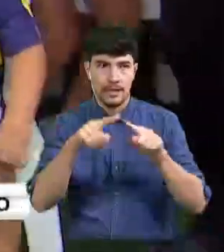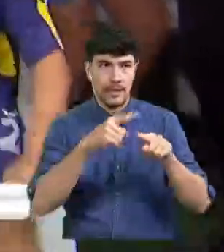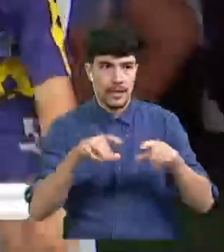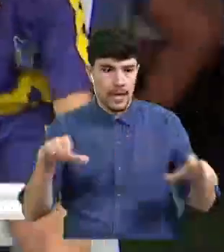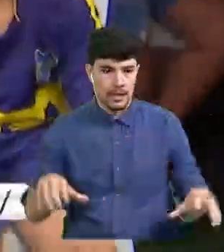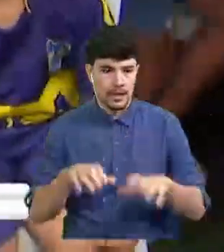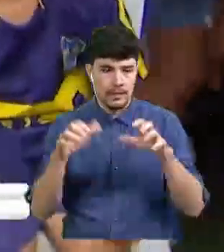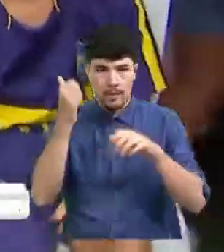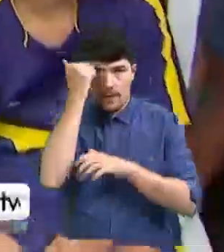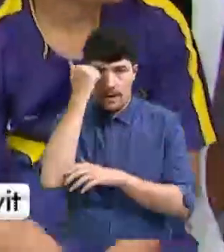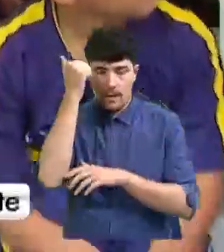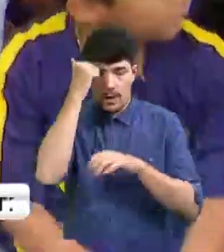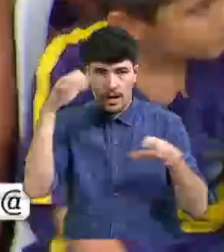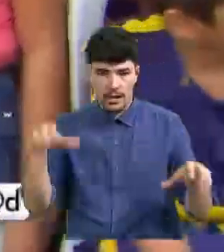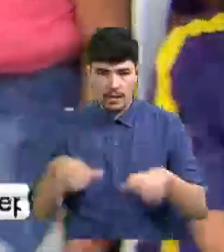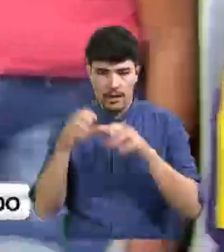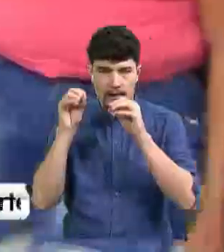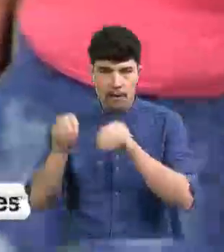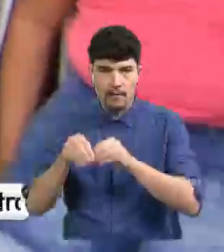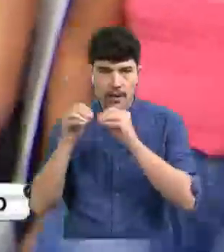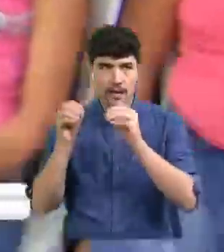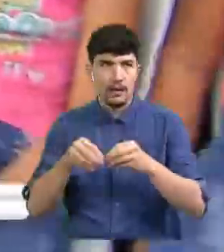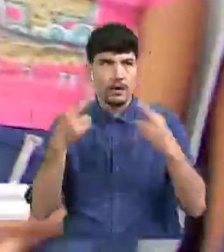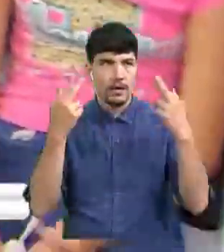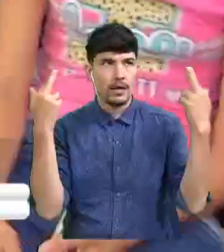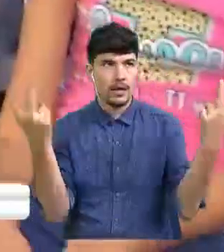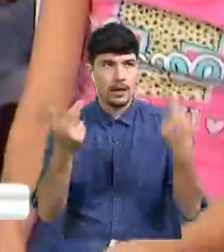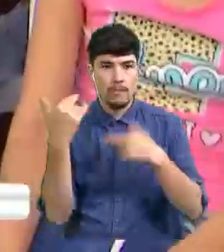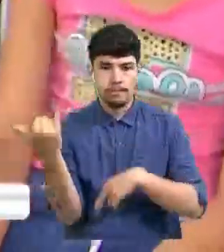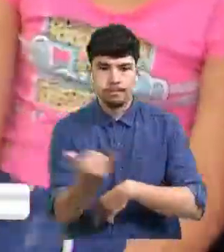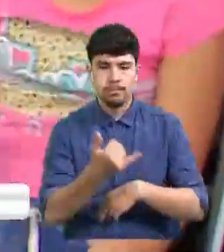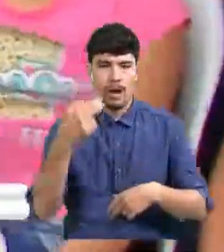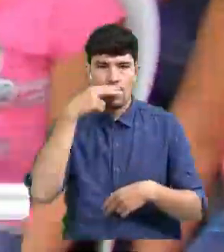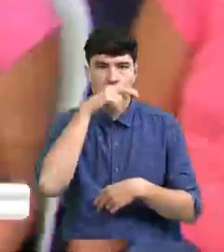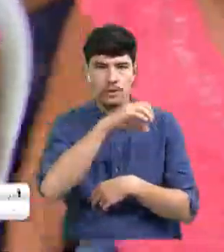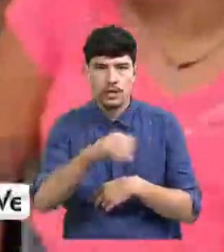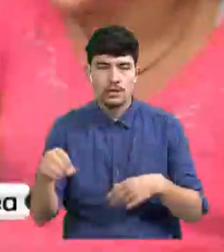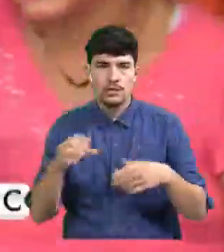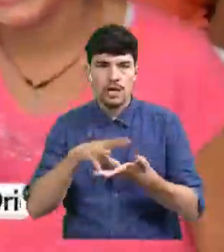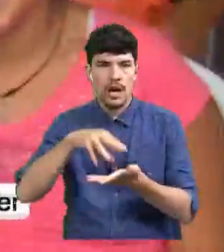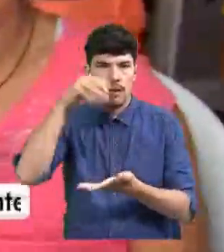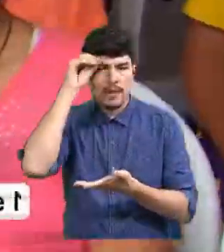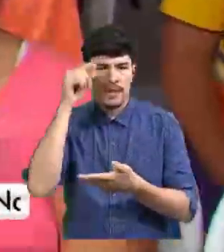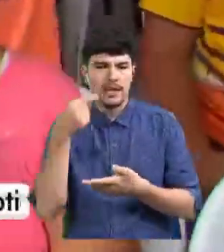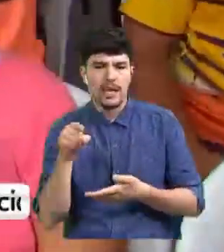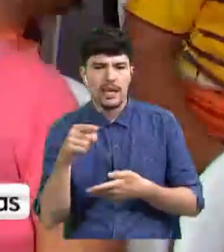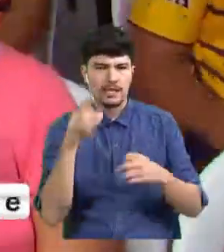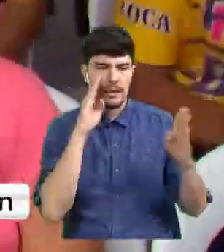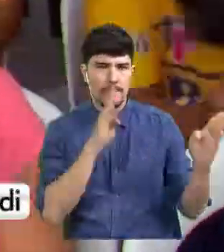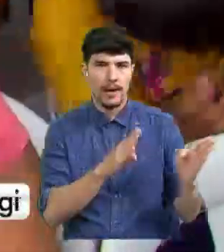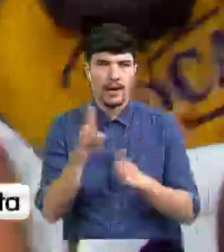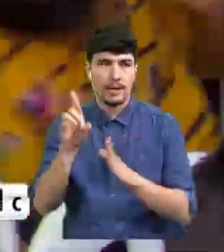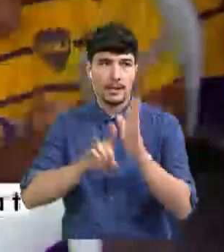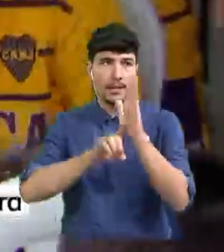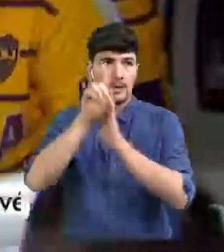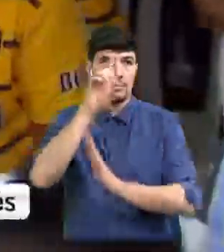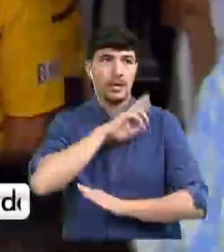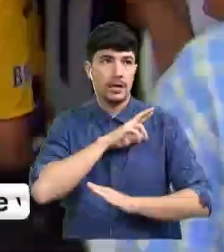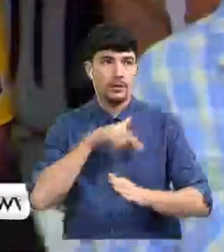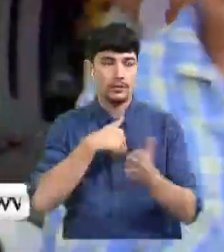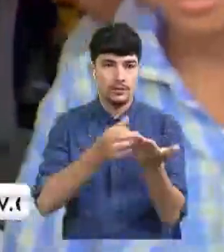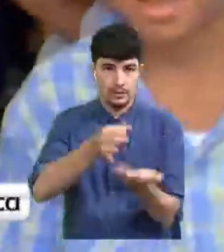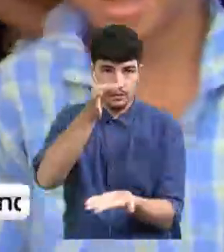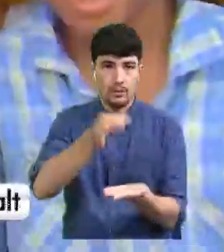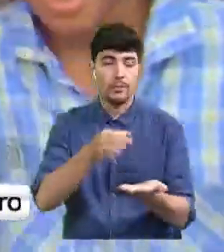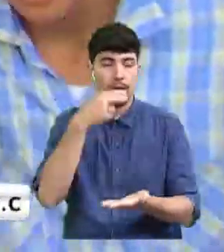pedagógicas, actividades formativas, recreativas, donde han aprendido qué es el plan de desarrollo y cómo le estamos cumpliendo a nuestros niños y